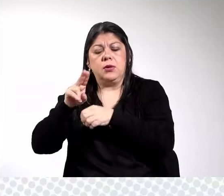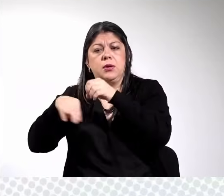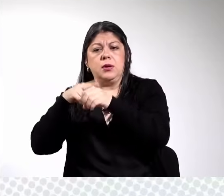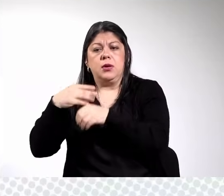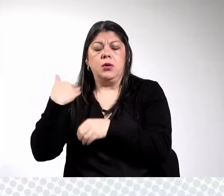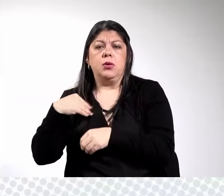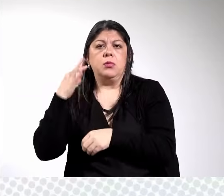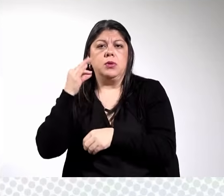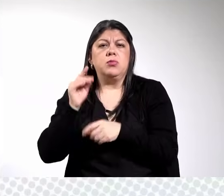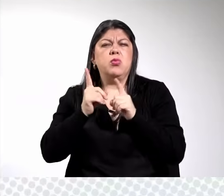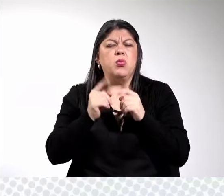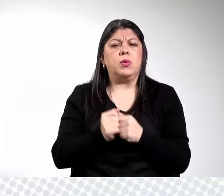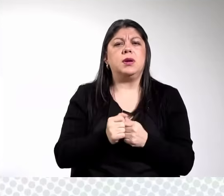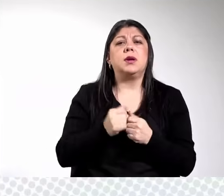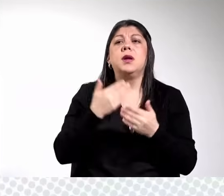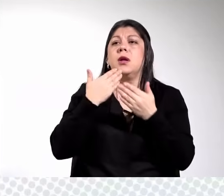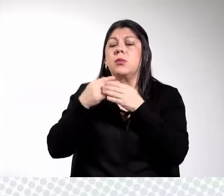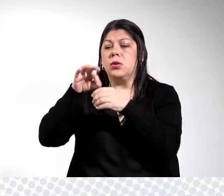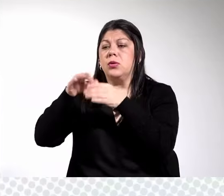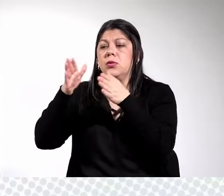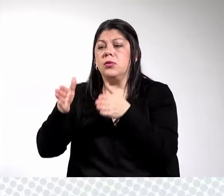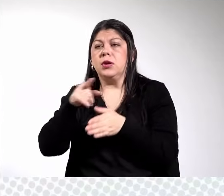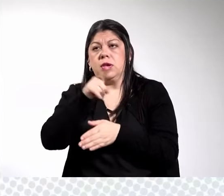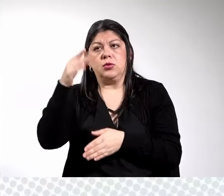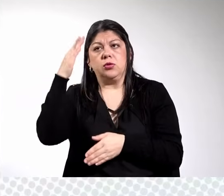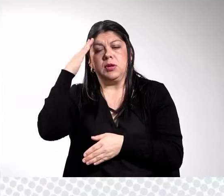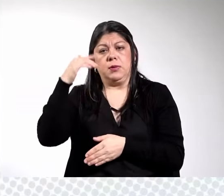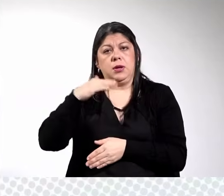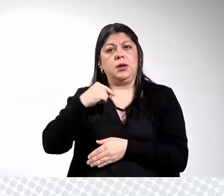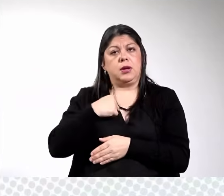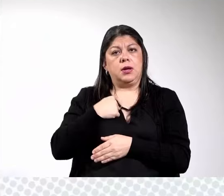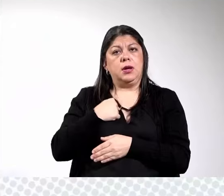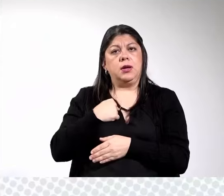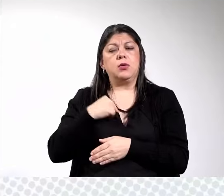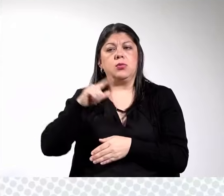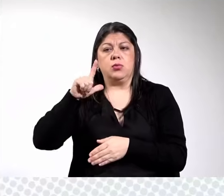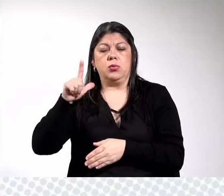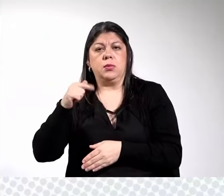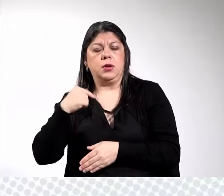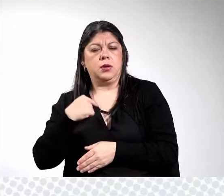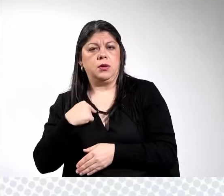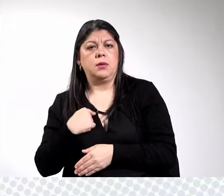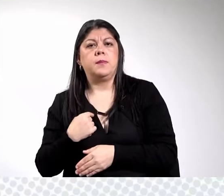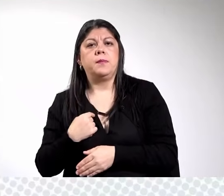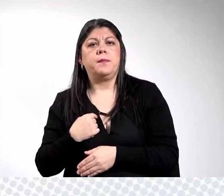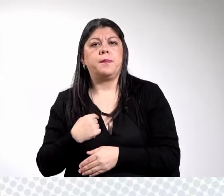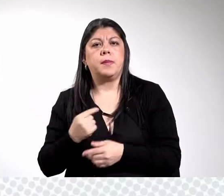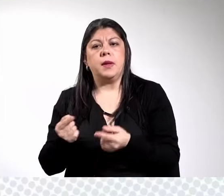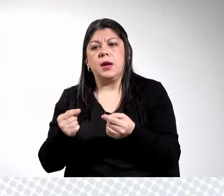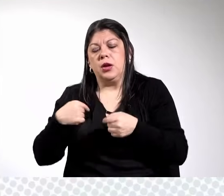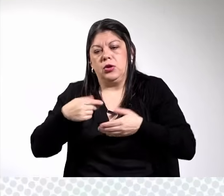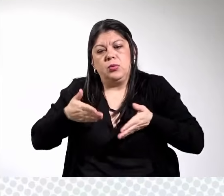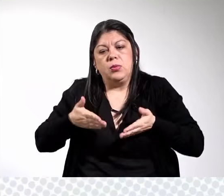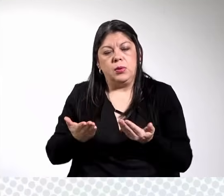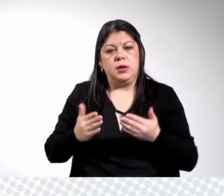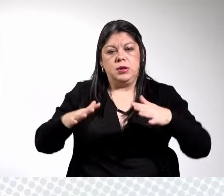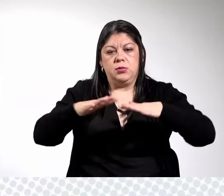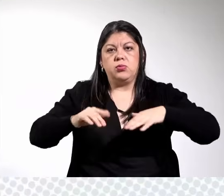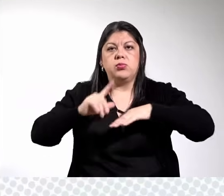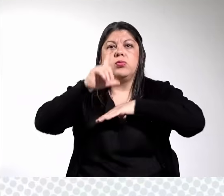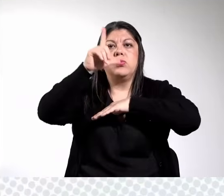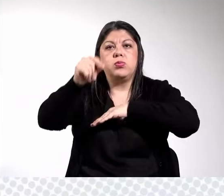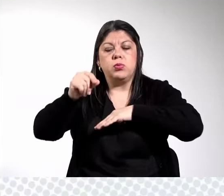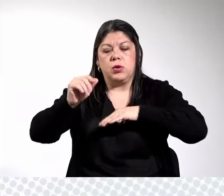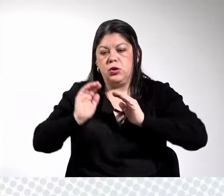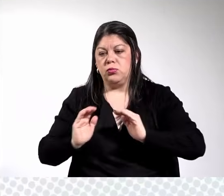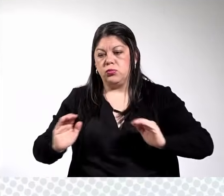agricultoras nacionales? Bueno, los agricultores saben que los Medial Pizza, vamos a ver, por venir de zona rural, yo también fui una niña de